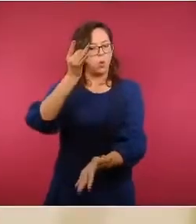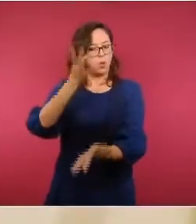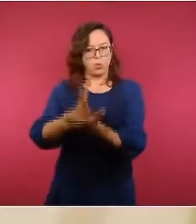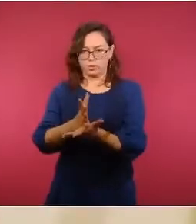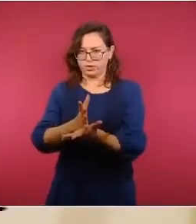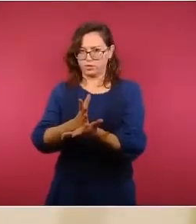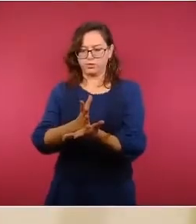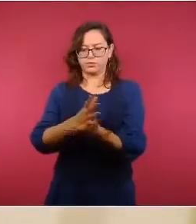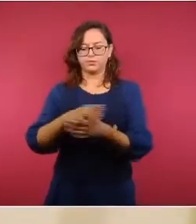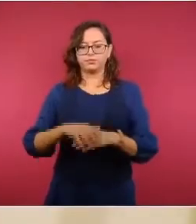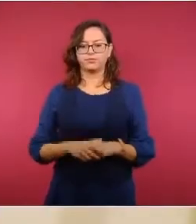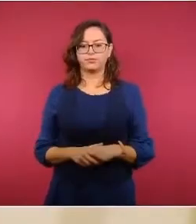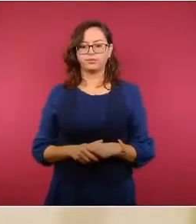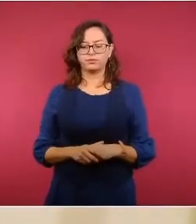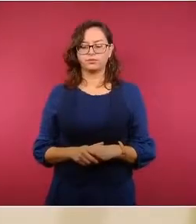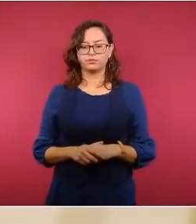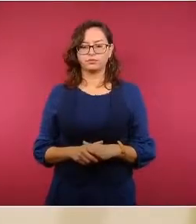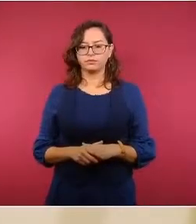no va a terminar